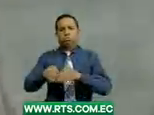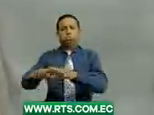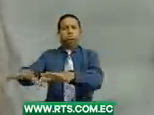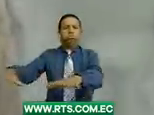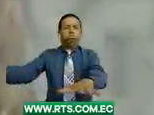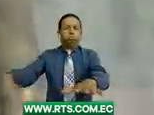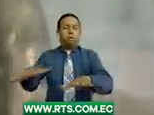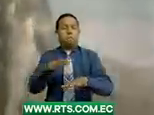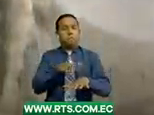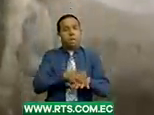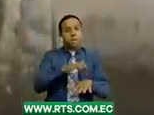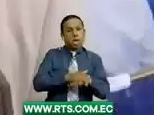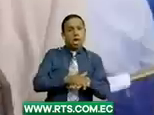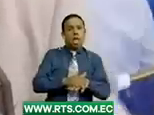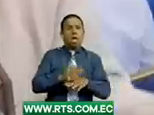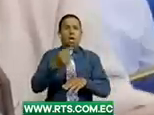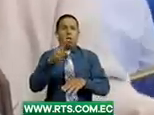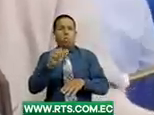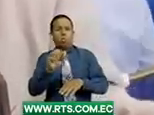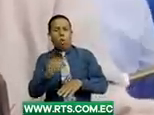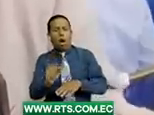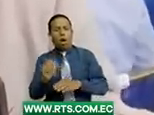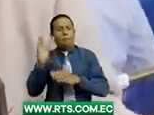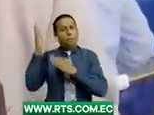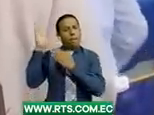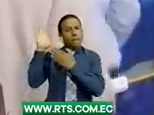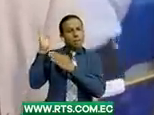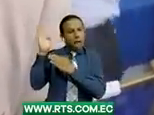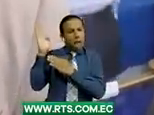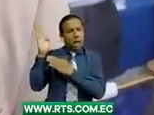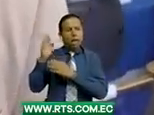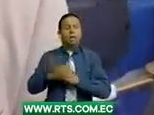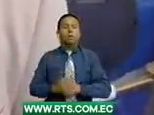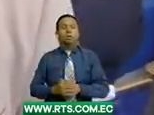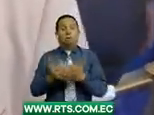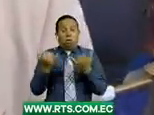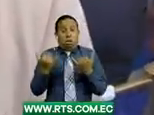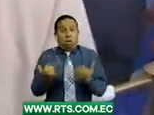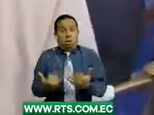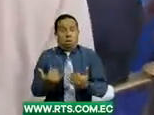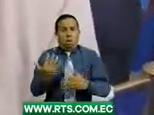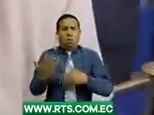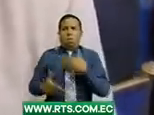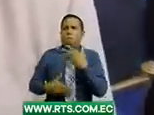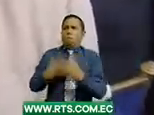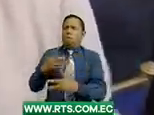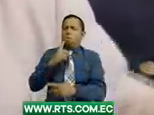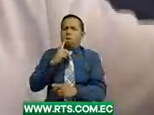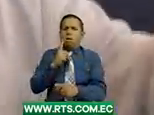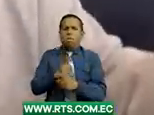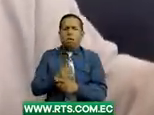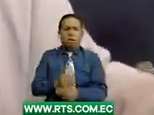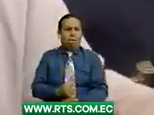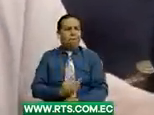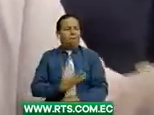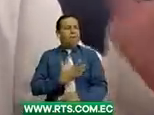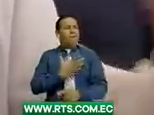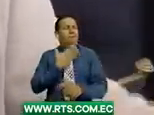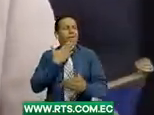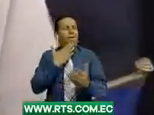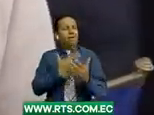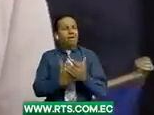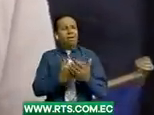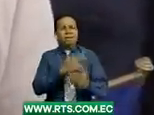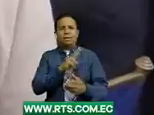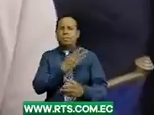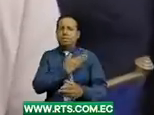El Guabo y Pasaje. A los años se viene a cumplir un sueño y de verdad que estamos contentísimos por eso. Gracias a Otto, las palabras